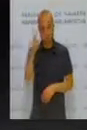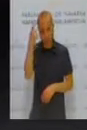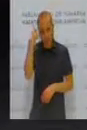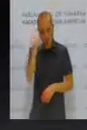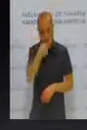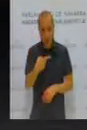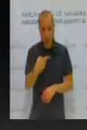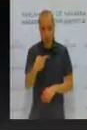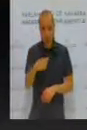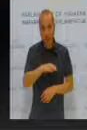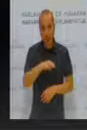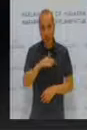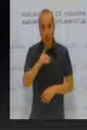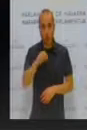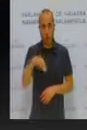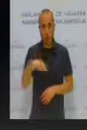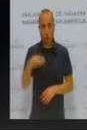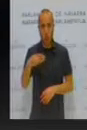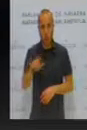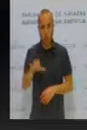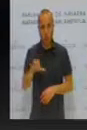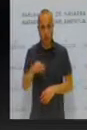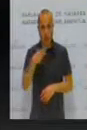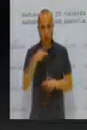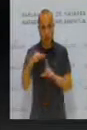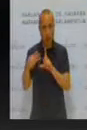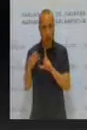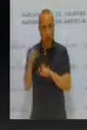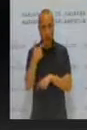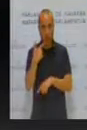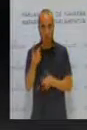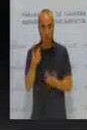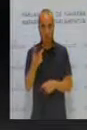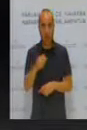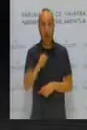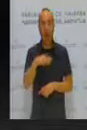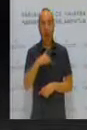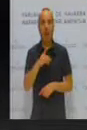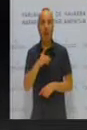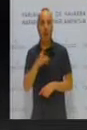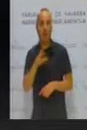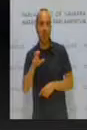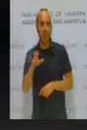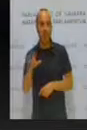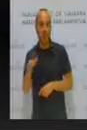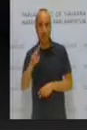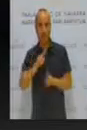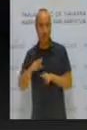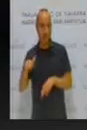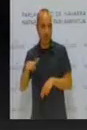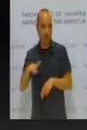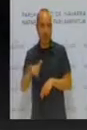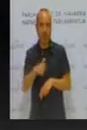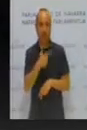Blas, entonces Ander Don Blas, y en la página web Andrés Don Blas, también estuvo como asesor en el propio Departamento de